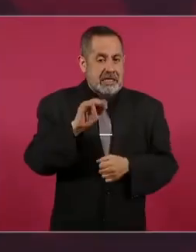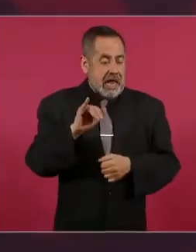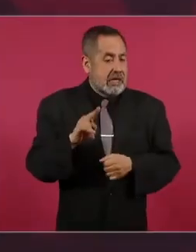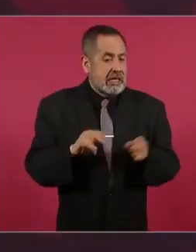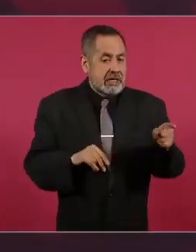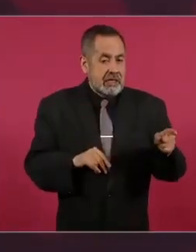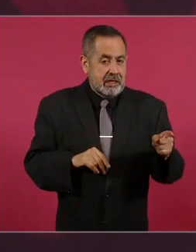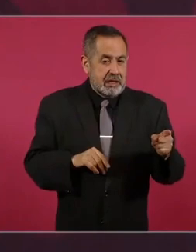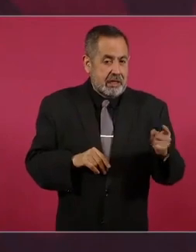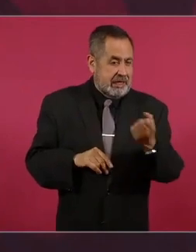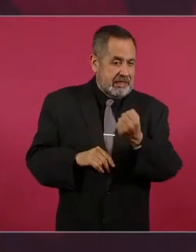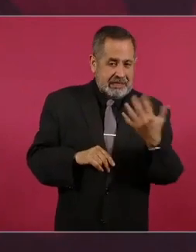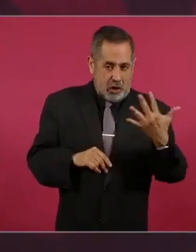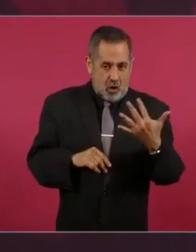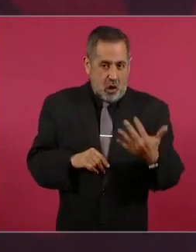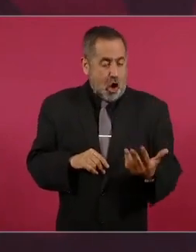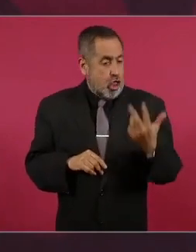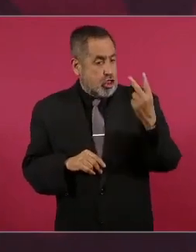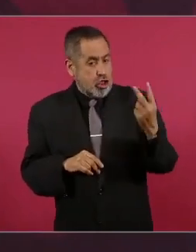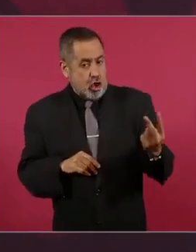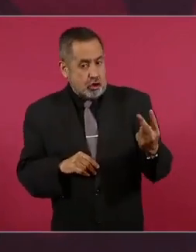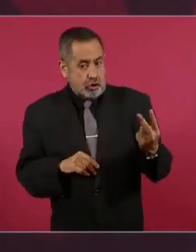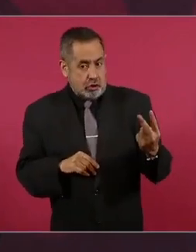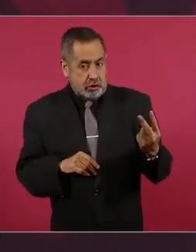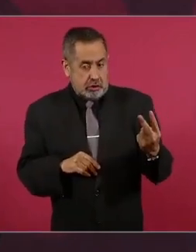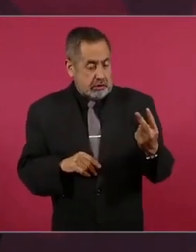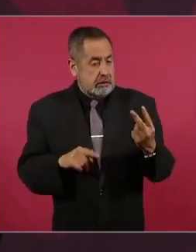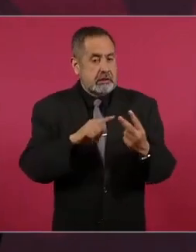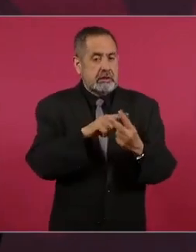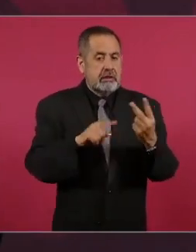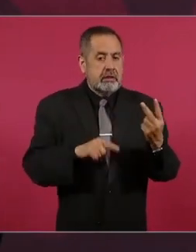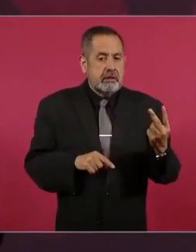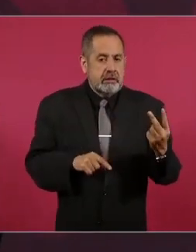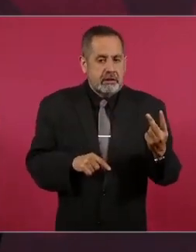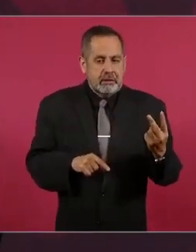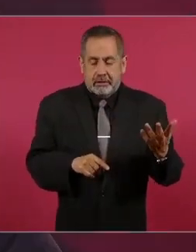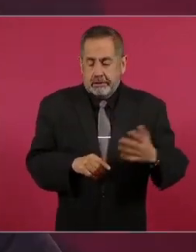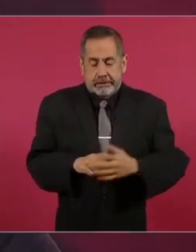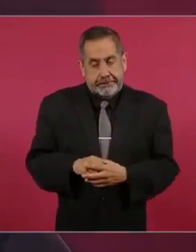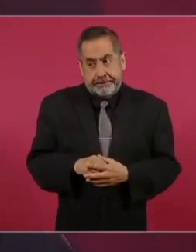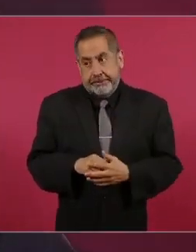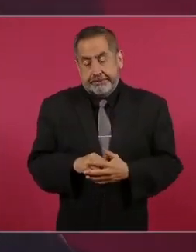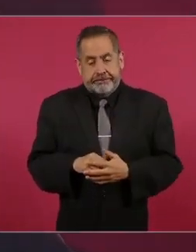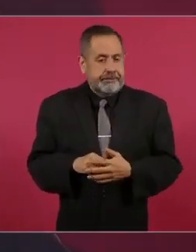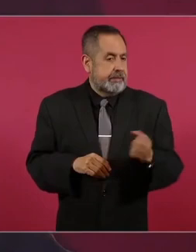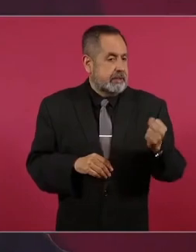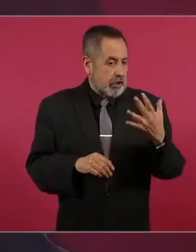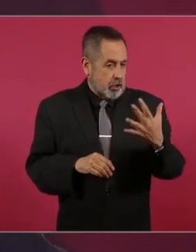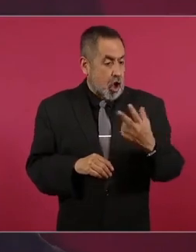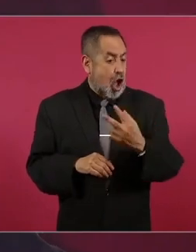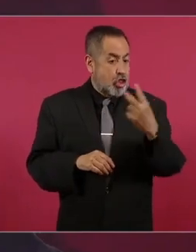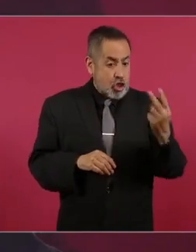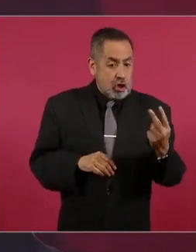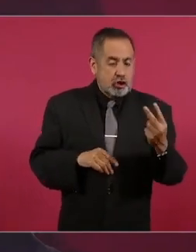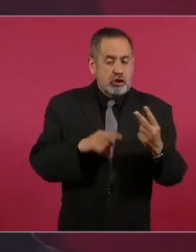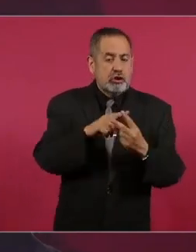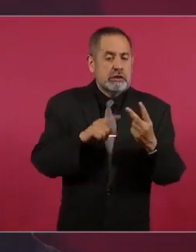dos de los 5 de la sala, Cosas de México,